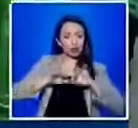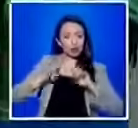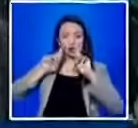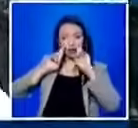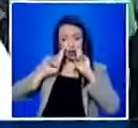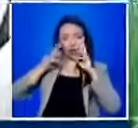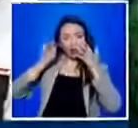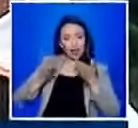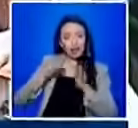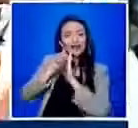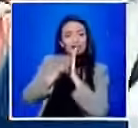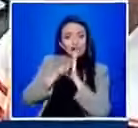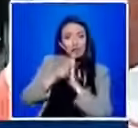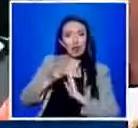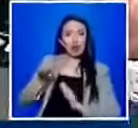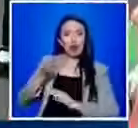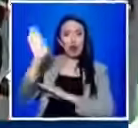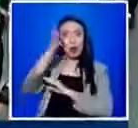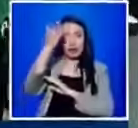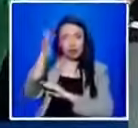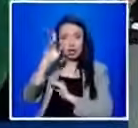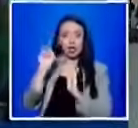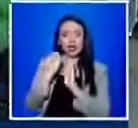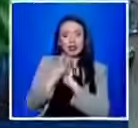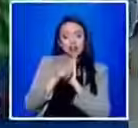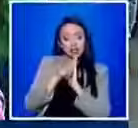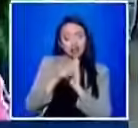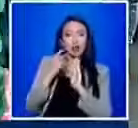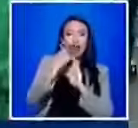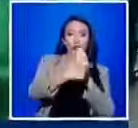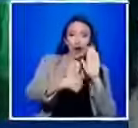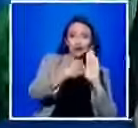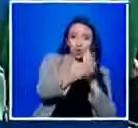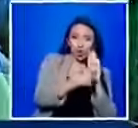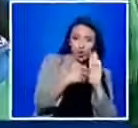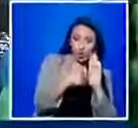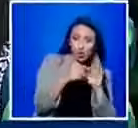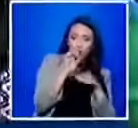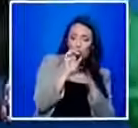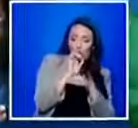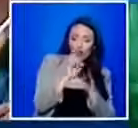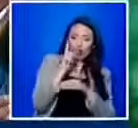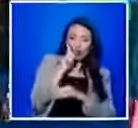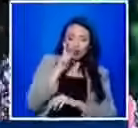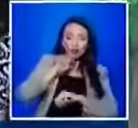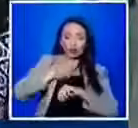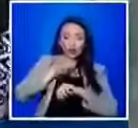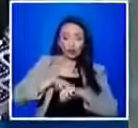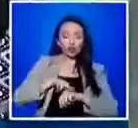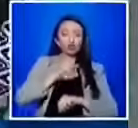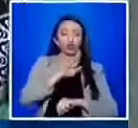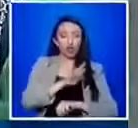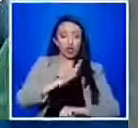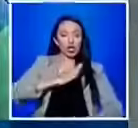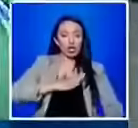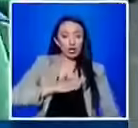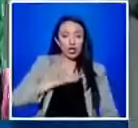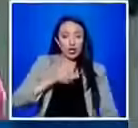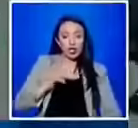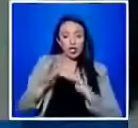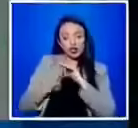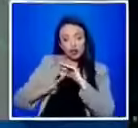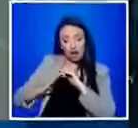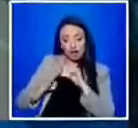un símbolo patrio que nuestras instituciones a nivel nacional lo deben seguir permaneciendo, teniendo como